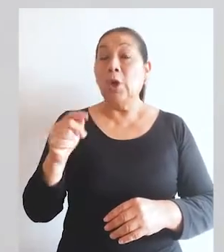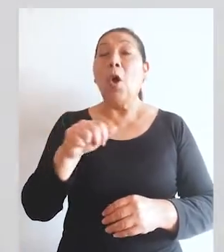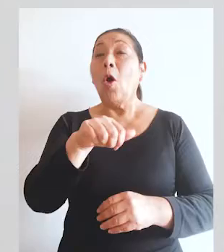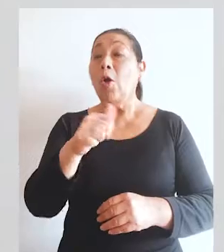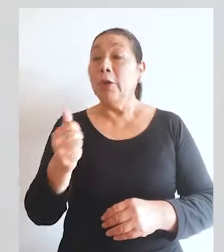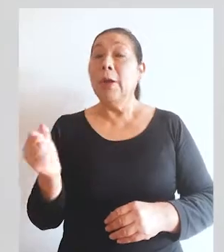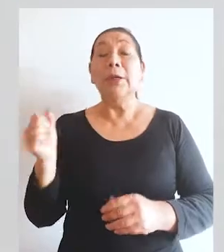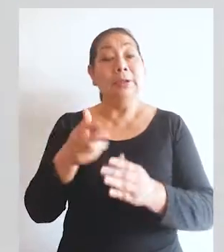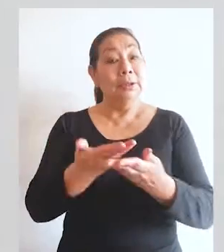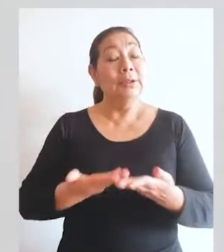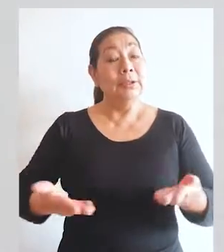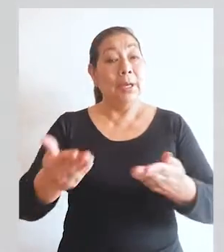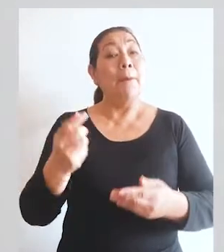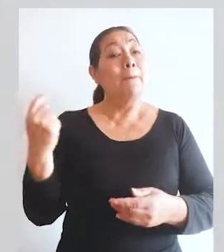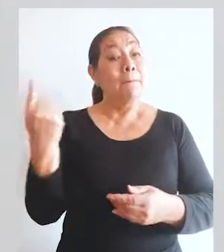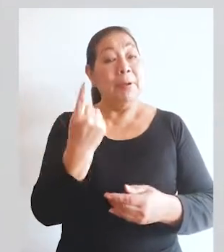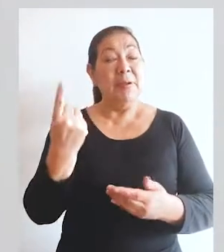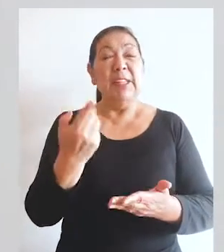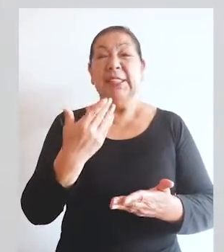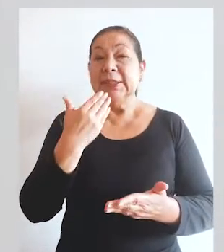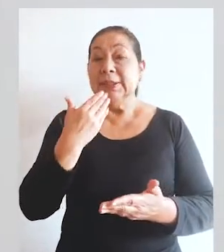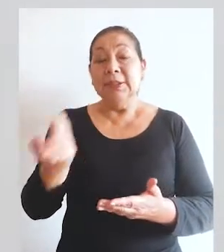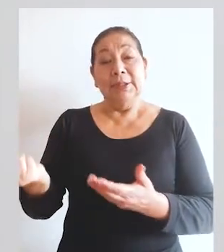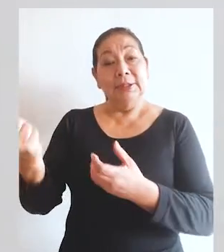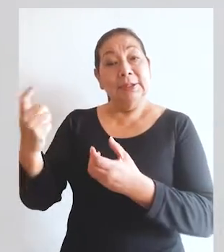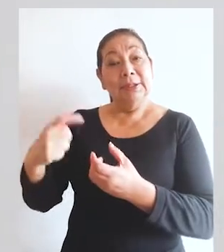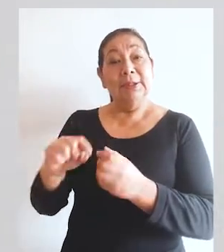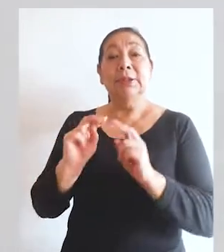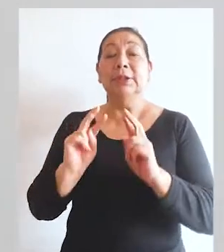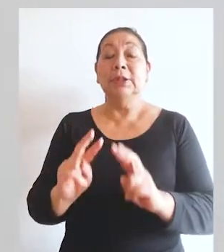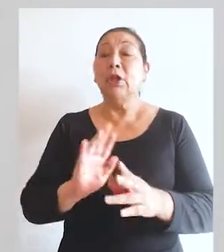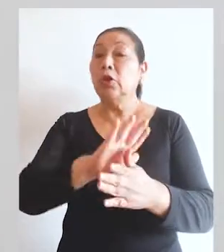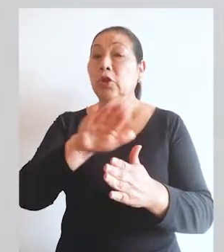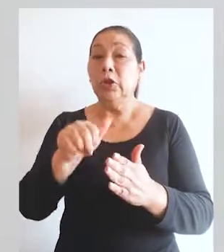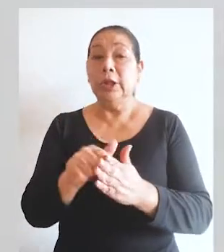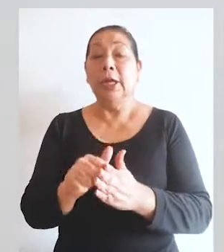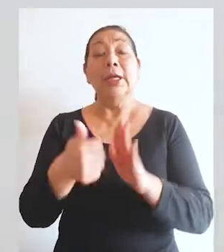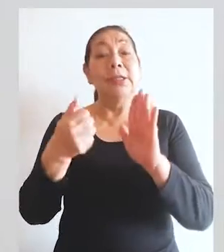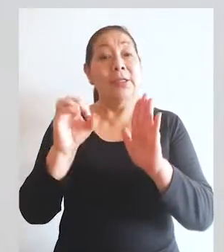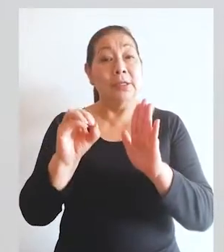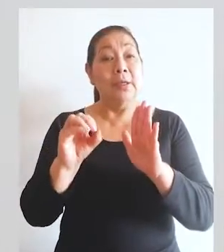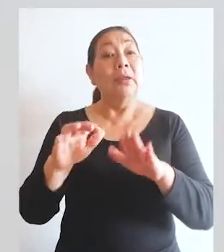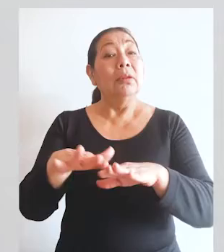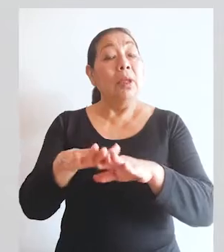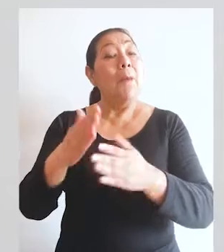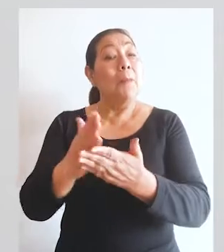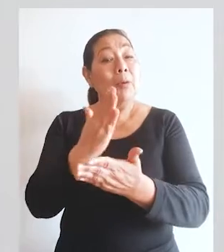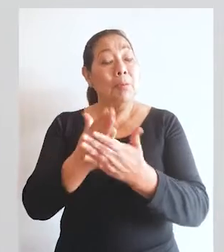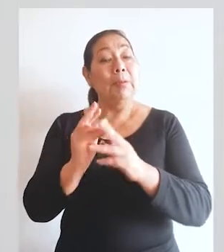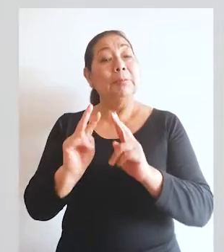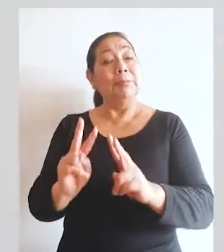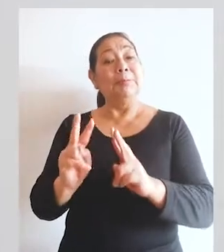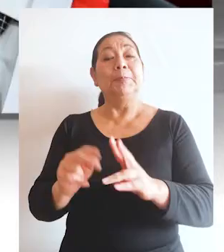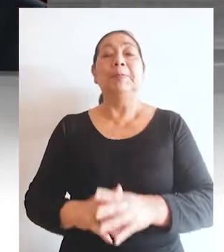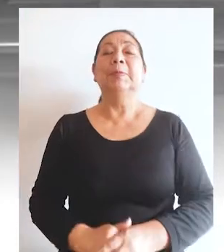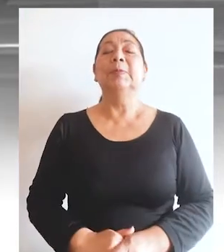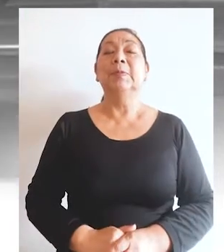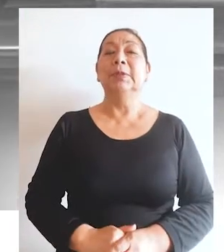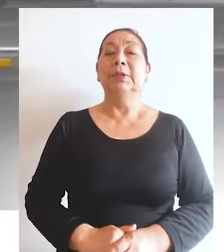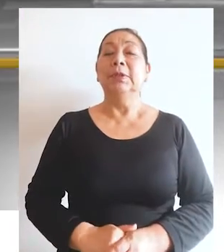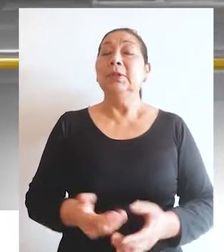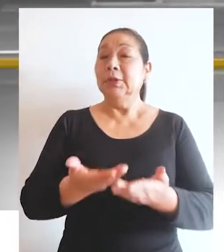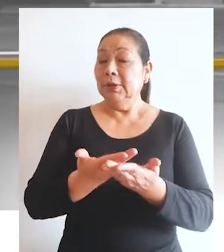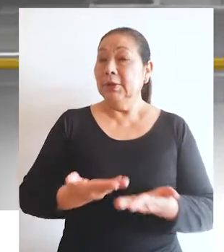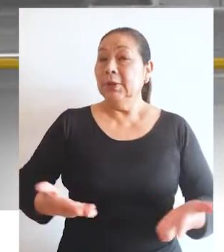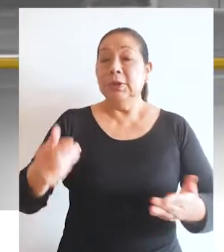y primera respectivamente. Tienen agendado ver en total 60 causas. Veamos.